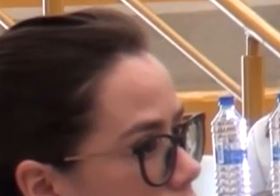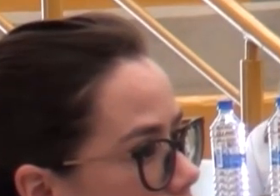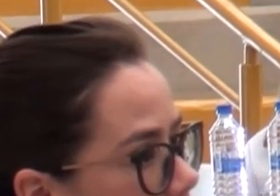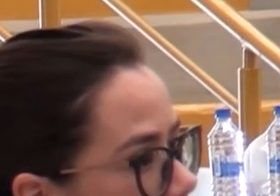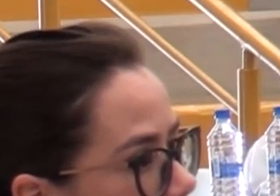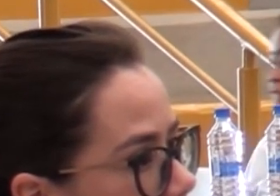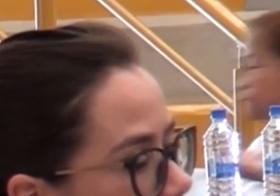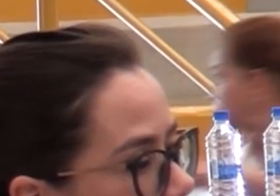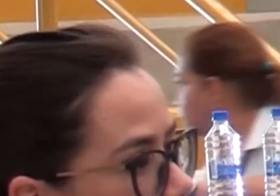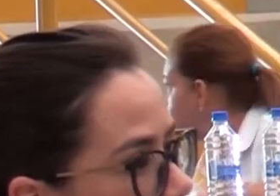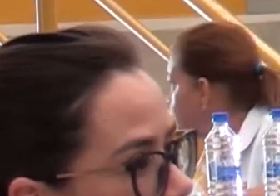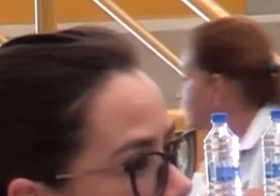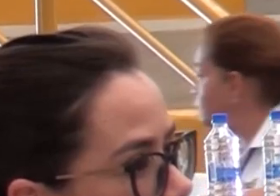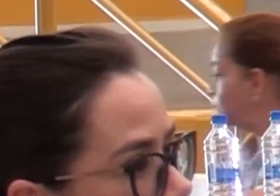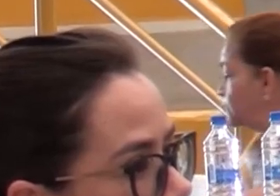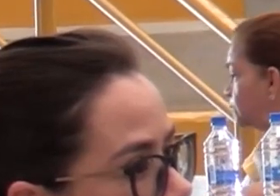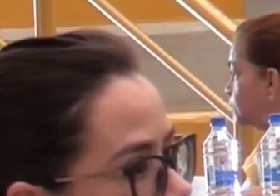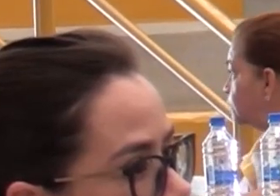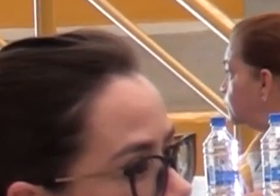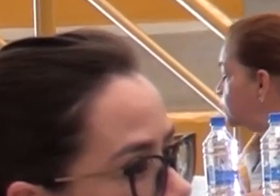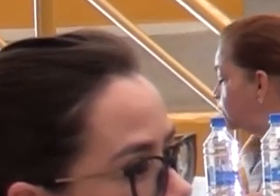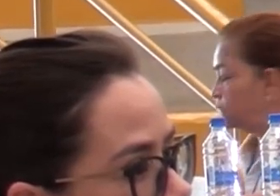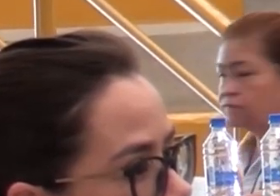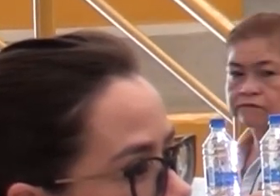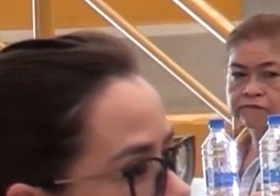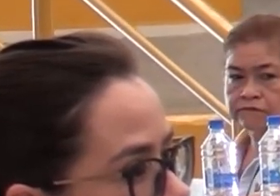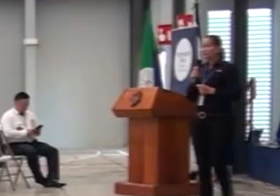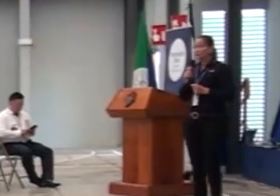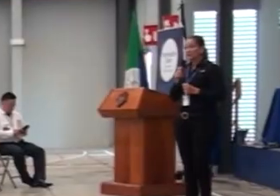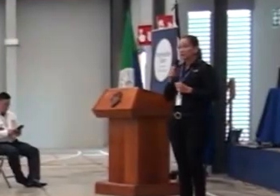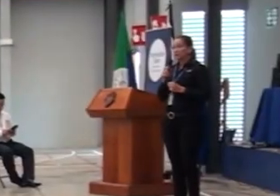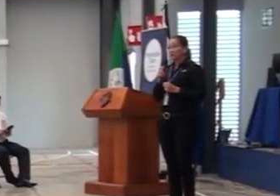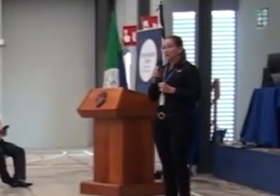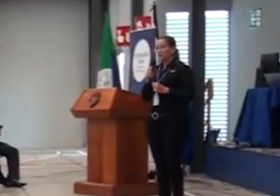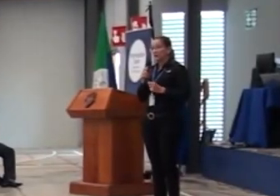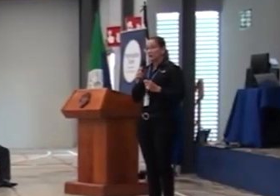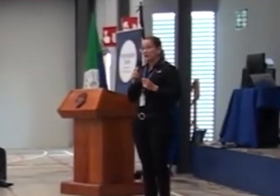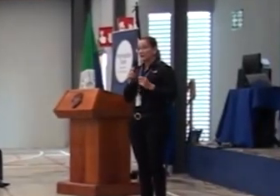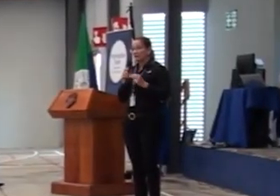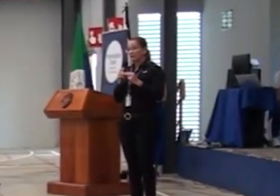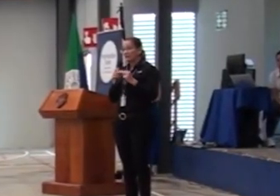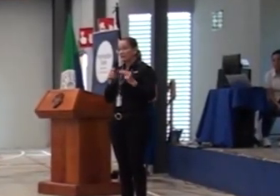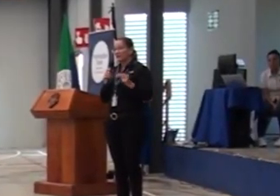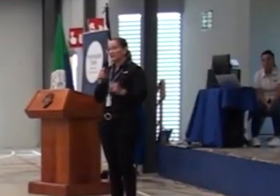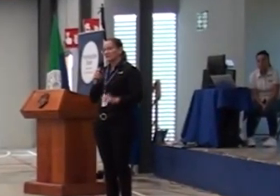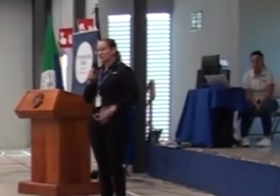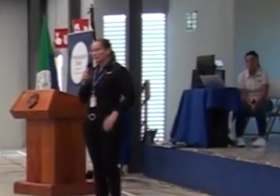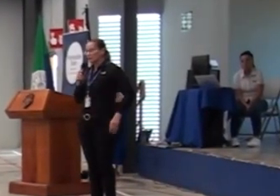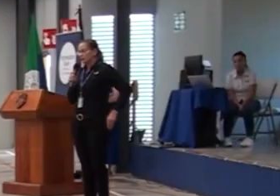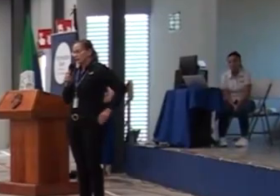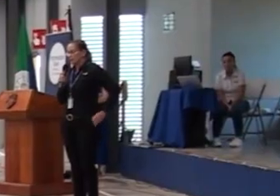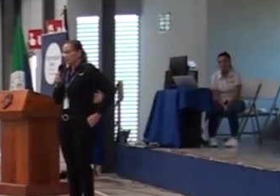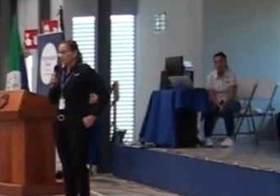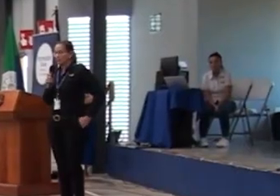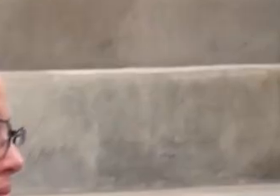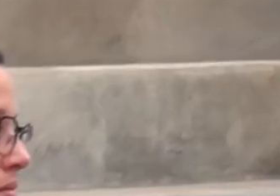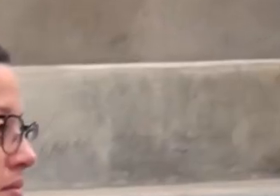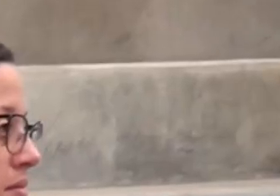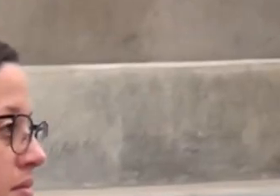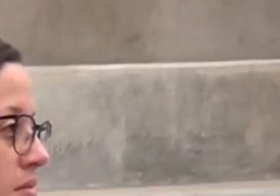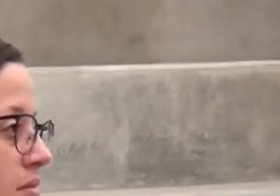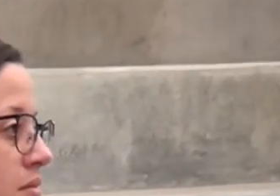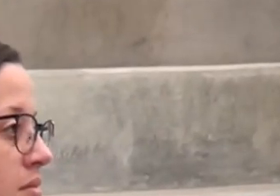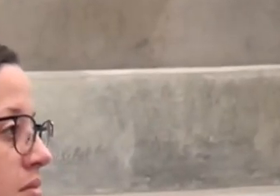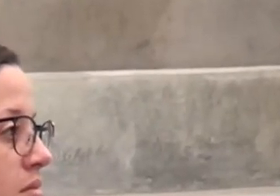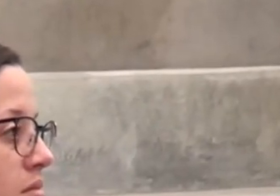una proporción demasiado elevada de jóvenes que abandona prematura la escuela sin contar con las competencias necesarias para